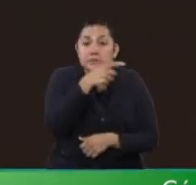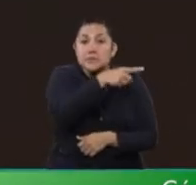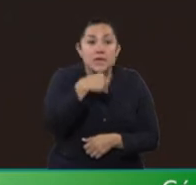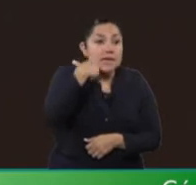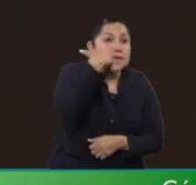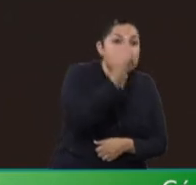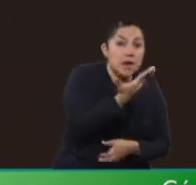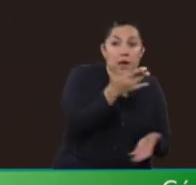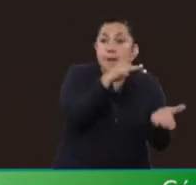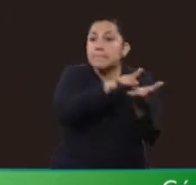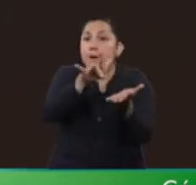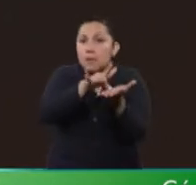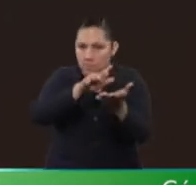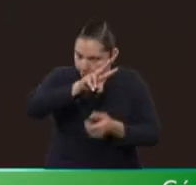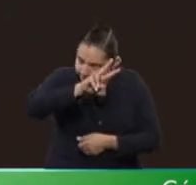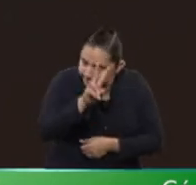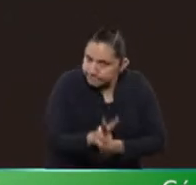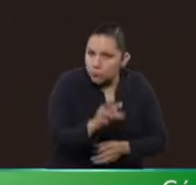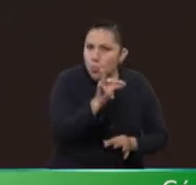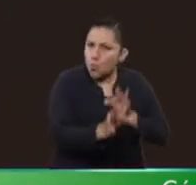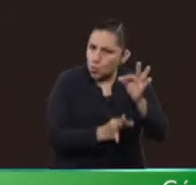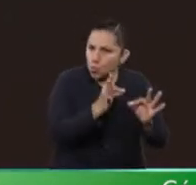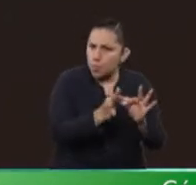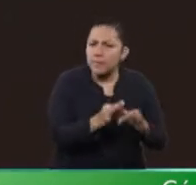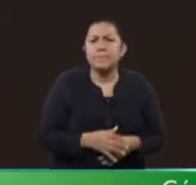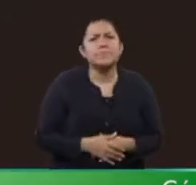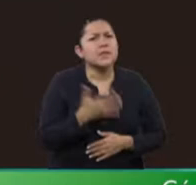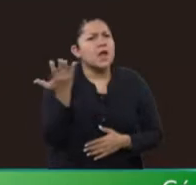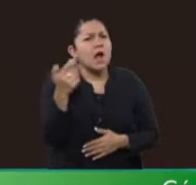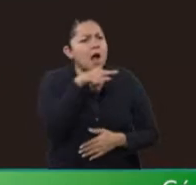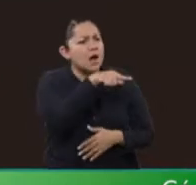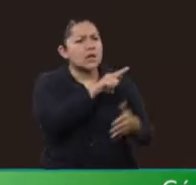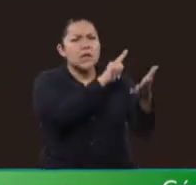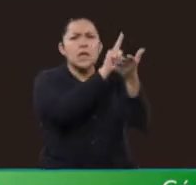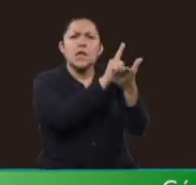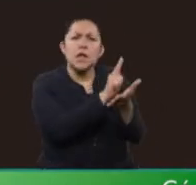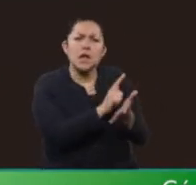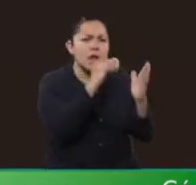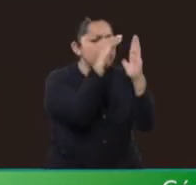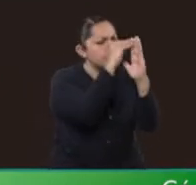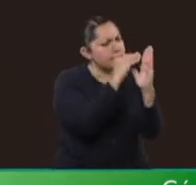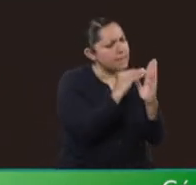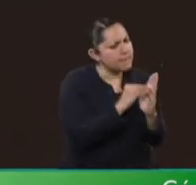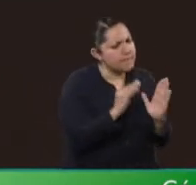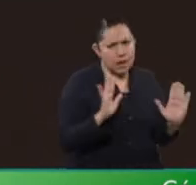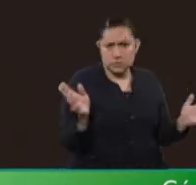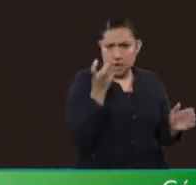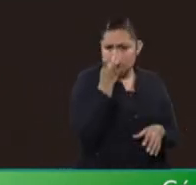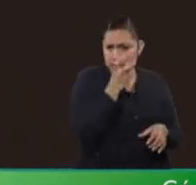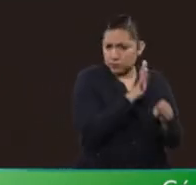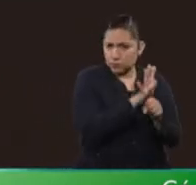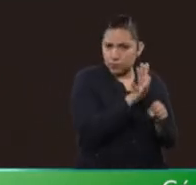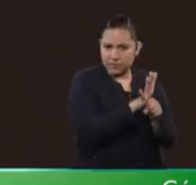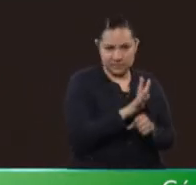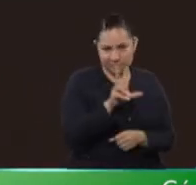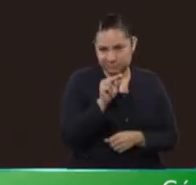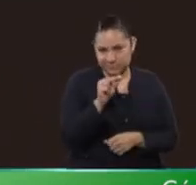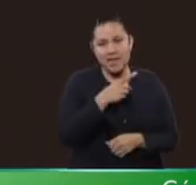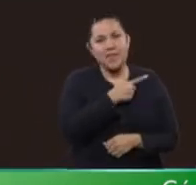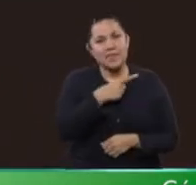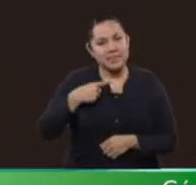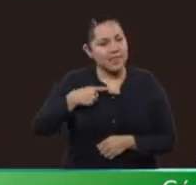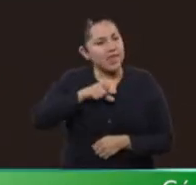leyes es cuestión de humanidad y de empatía lo que proponemos aquí es muy simple que los apoyos que damos realmente lleguen a quienes lo